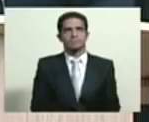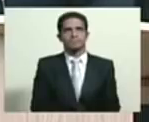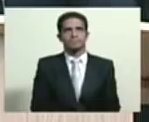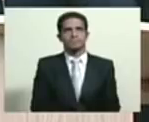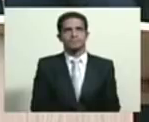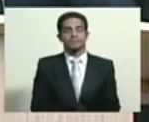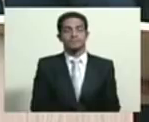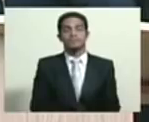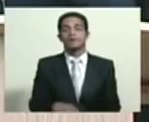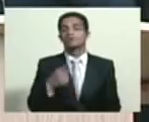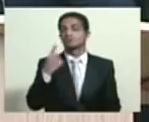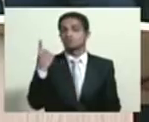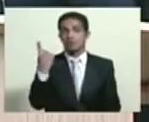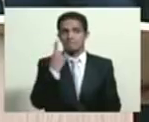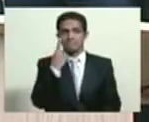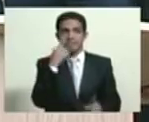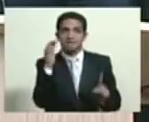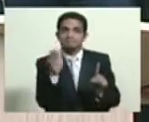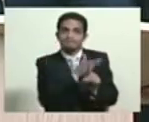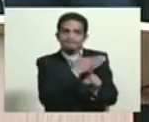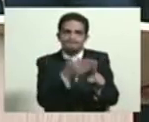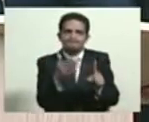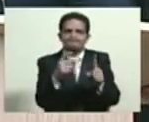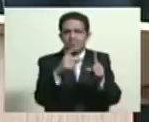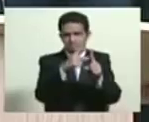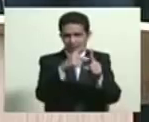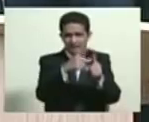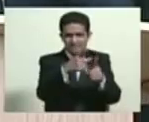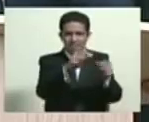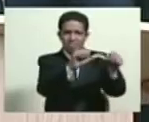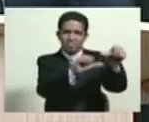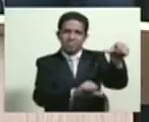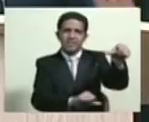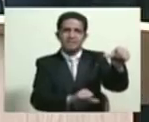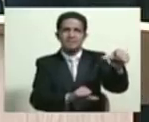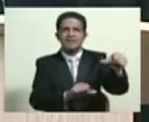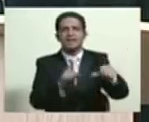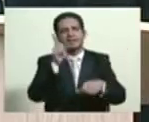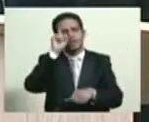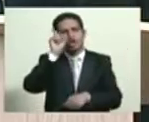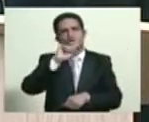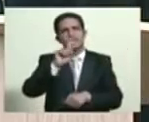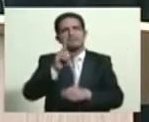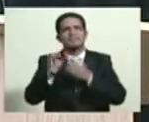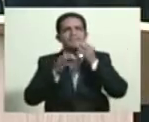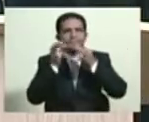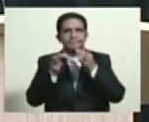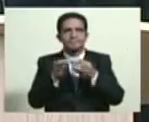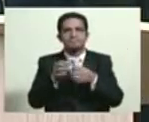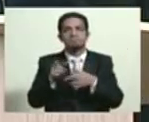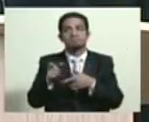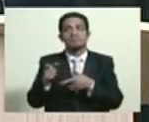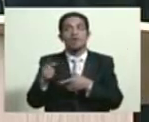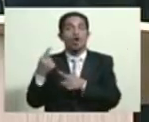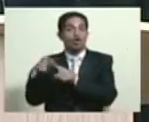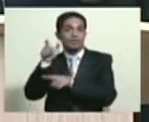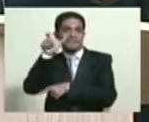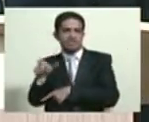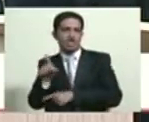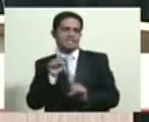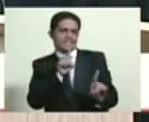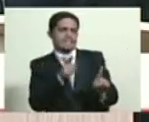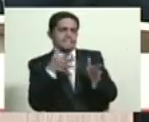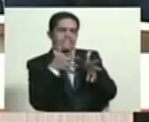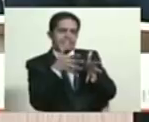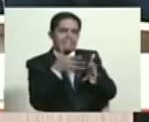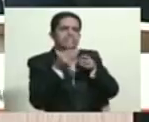No solamente maltrata y agrede las palabras que no sabe pronunciar. Les dicen, tienes que decir esto, tienes que decir esto, tienes que